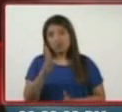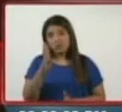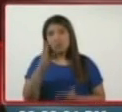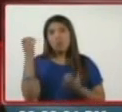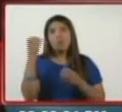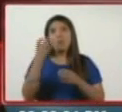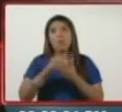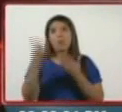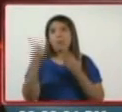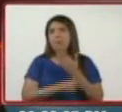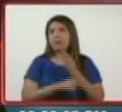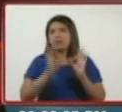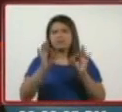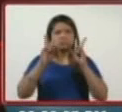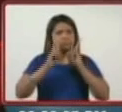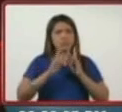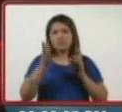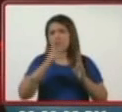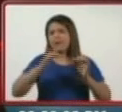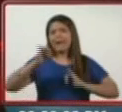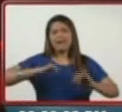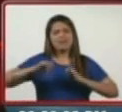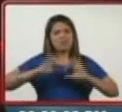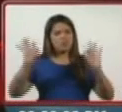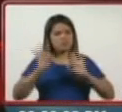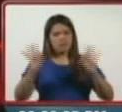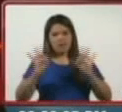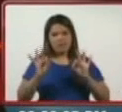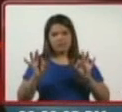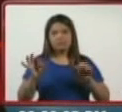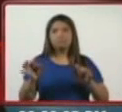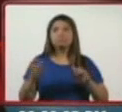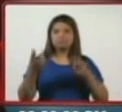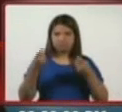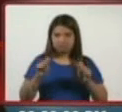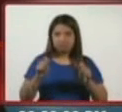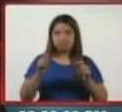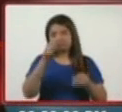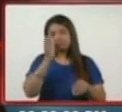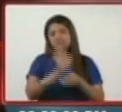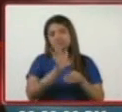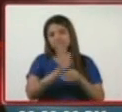operación impecable, no hay heridos, logramos la intervención, resguardar